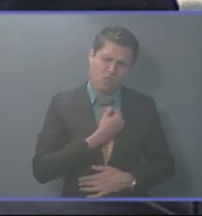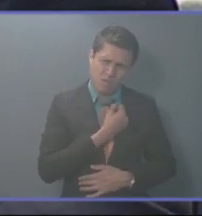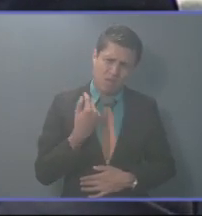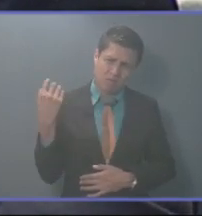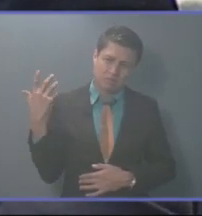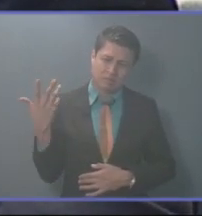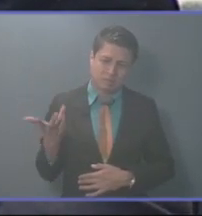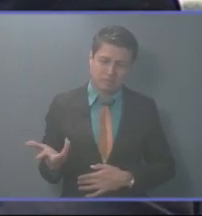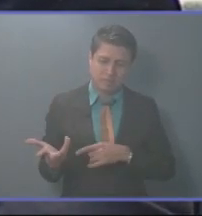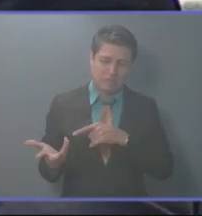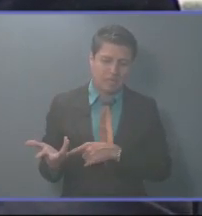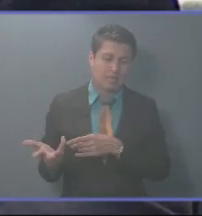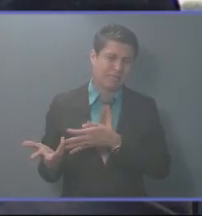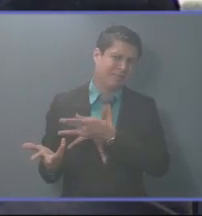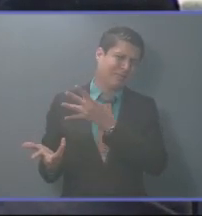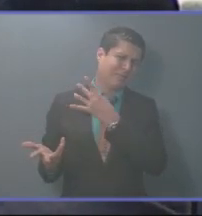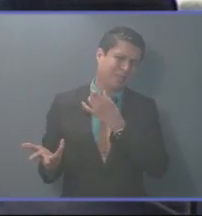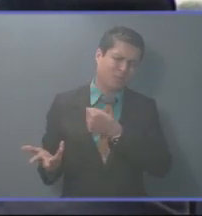justicia transicional.